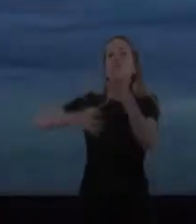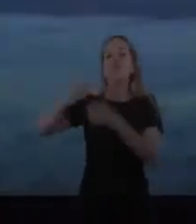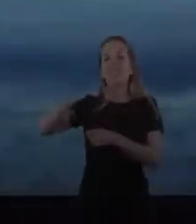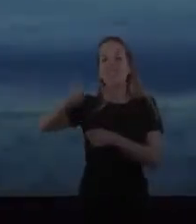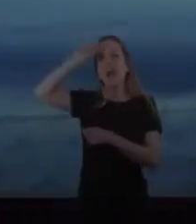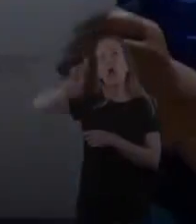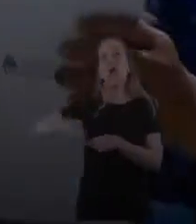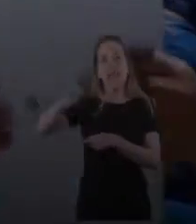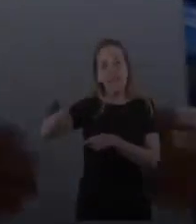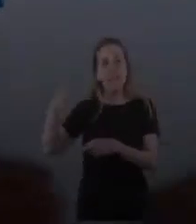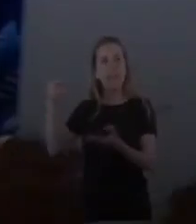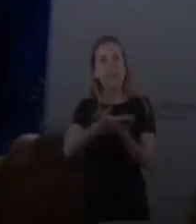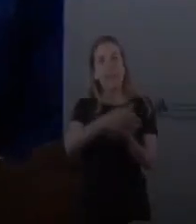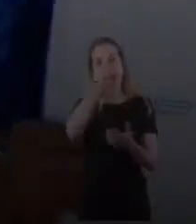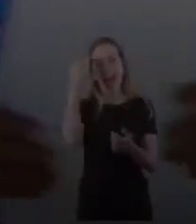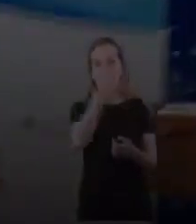al Estado Nacional: